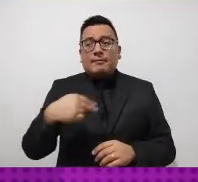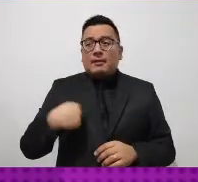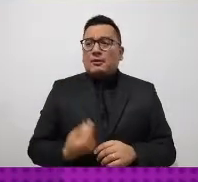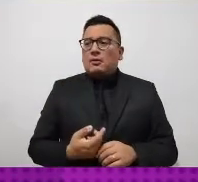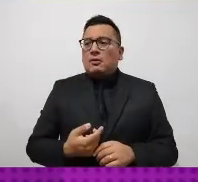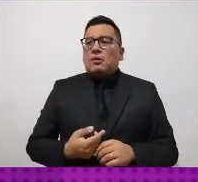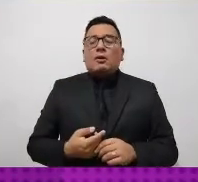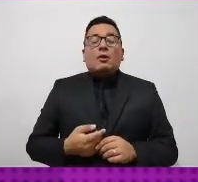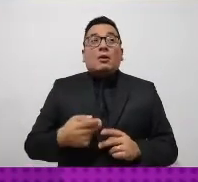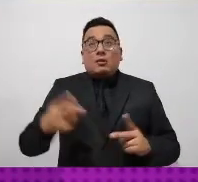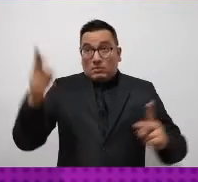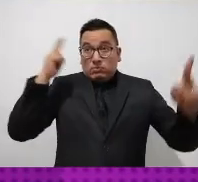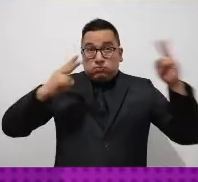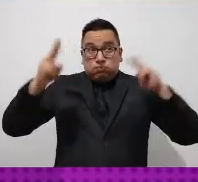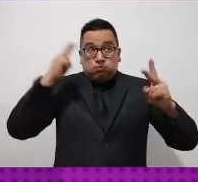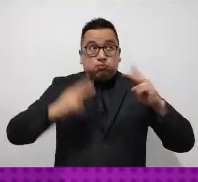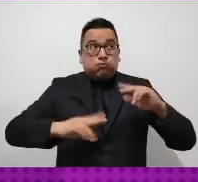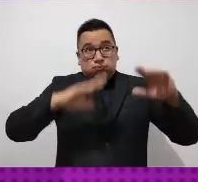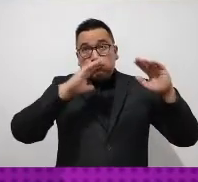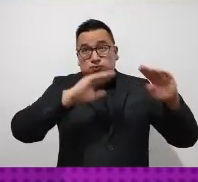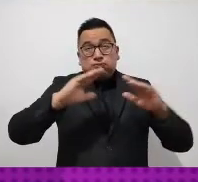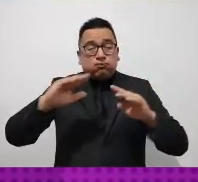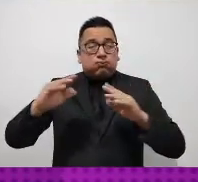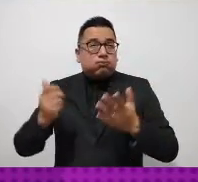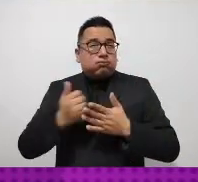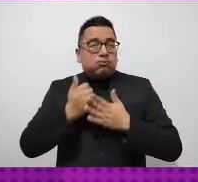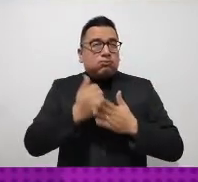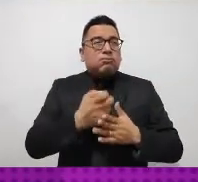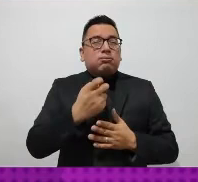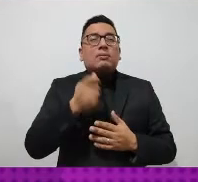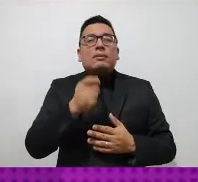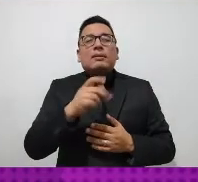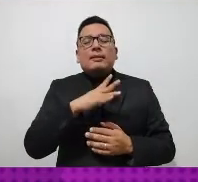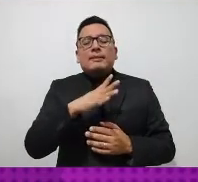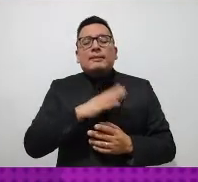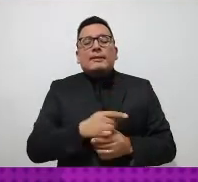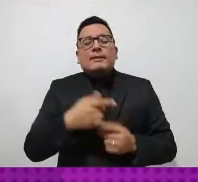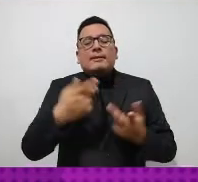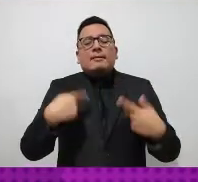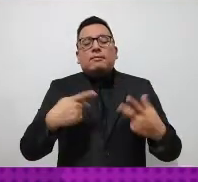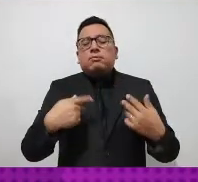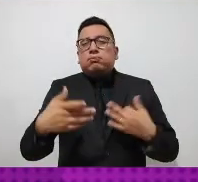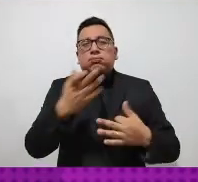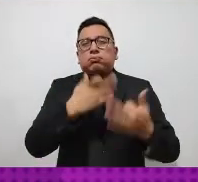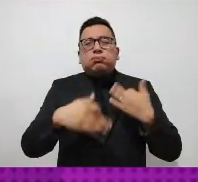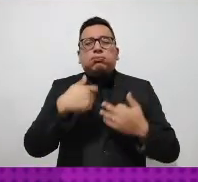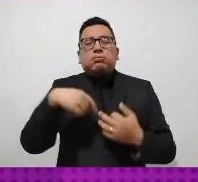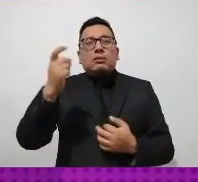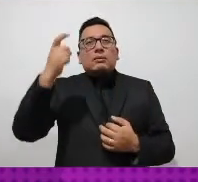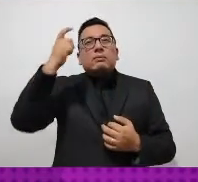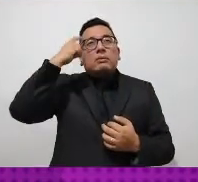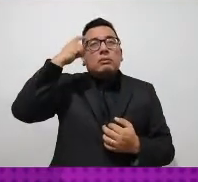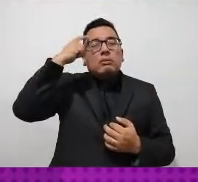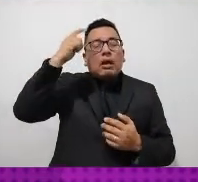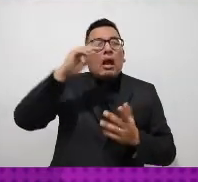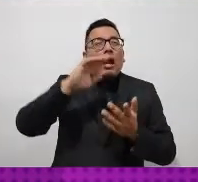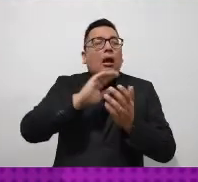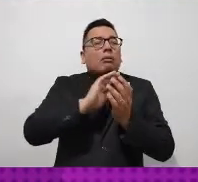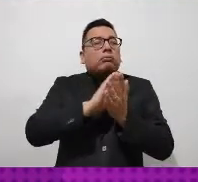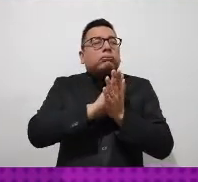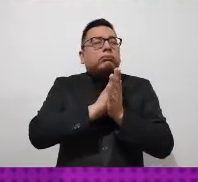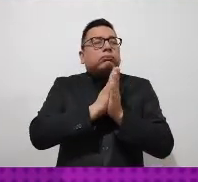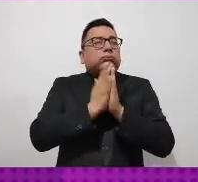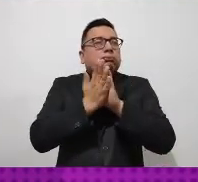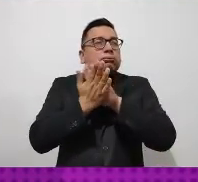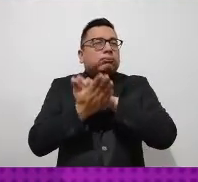capacitarlas, implica empezar a mover una evolución social necesaria en nuestro estado, en nuestro país y a